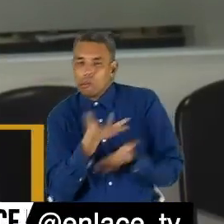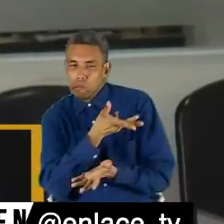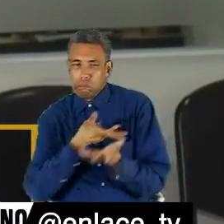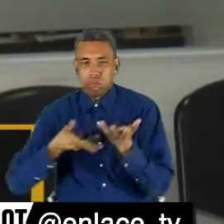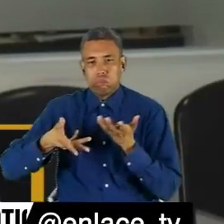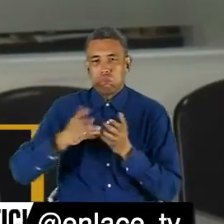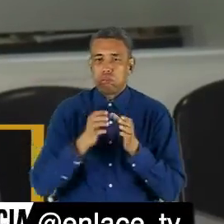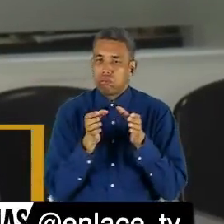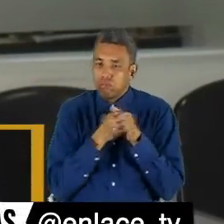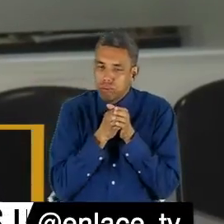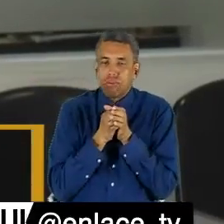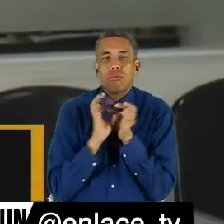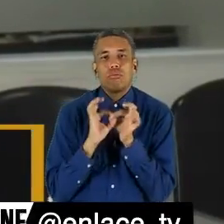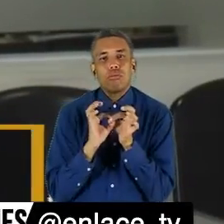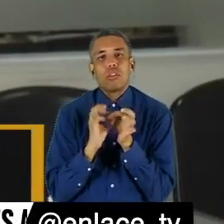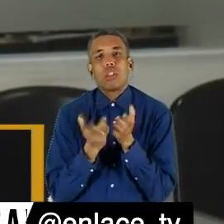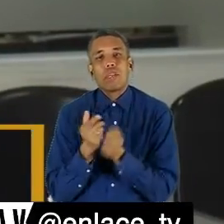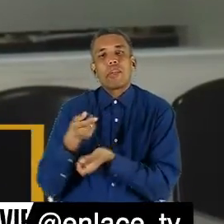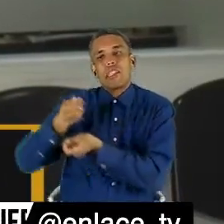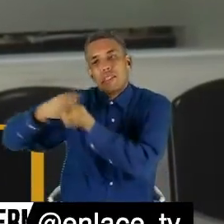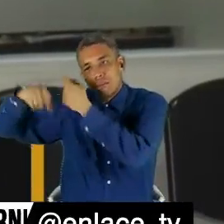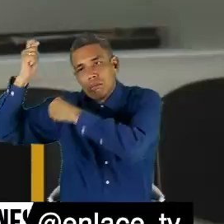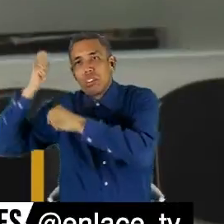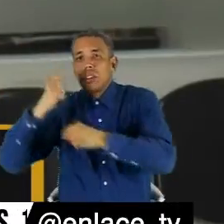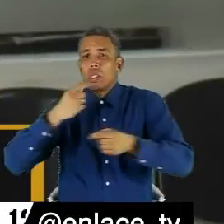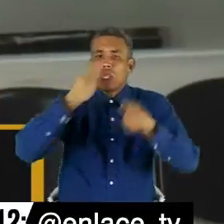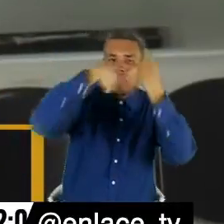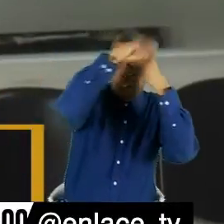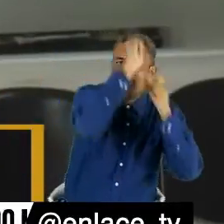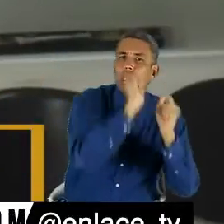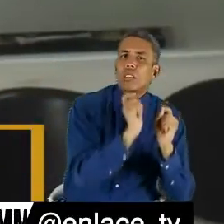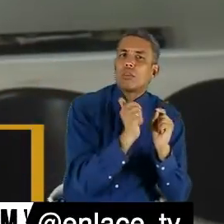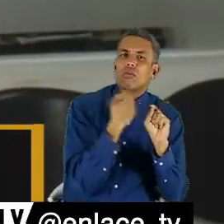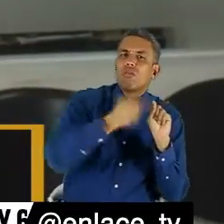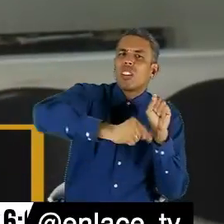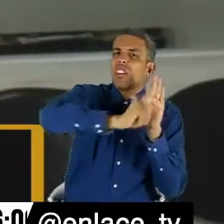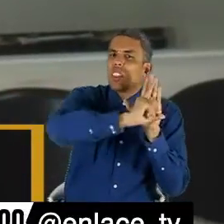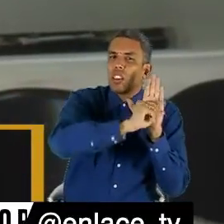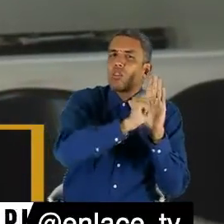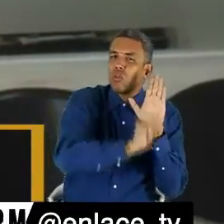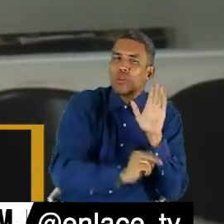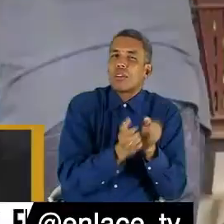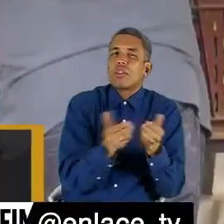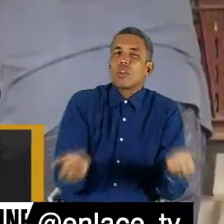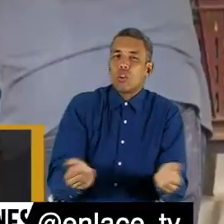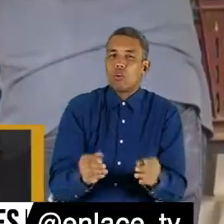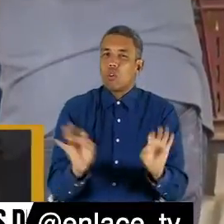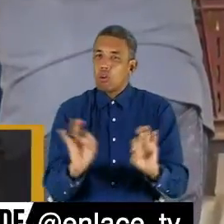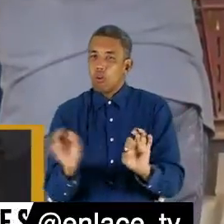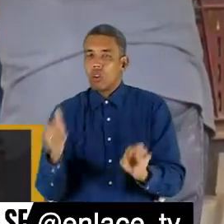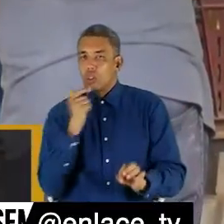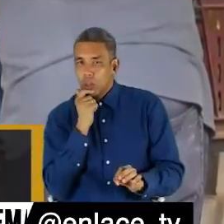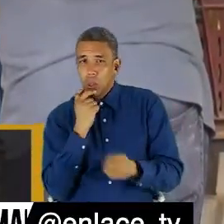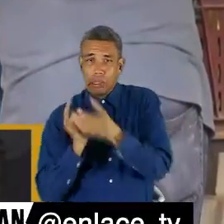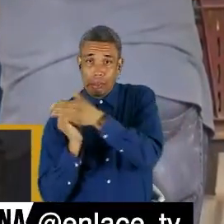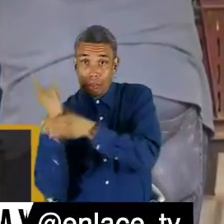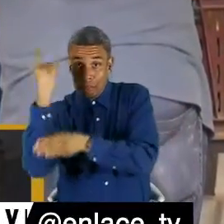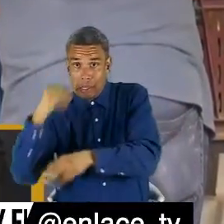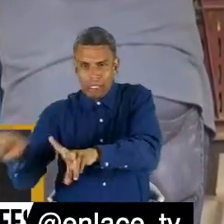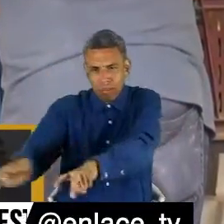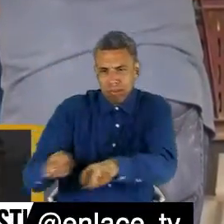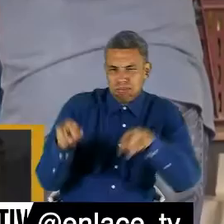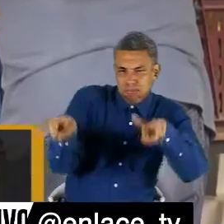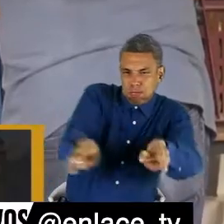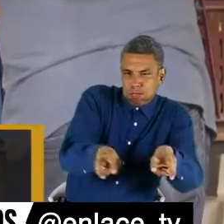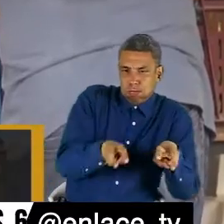comercialización y el tema de asistencia técnica, o sea, cómo ayudar a los pequeños productores a mejorar sus cultivos, en la parte de darle